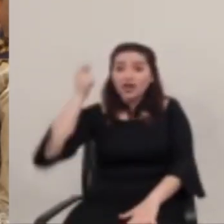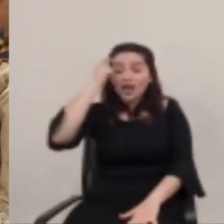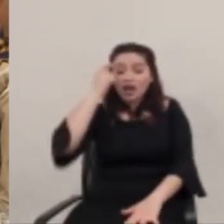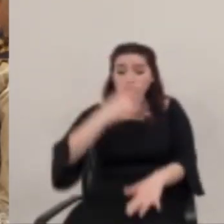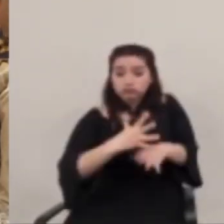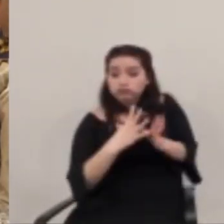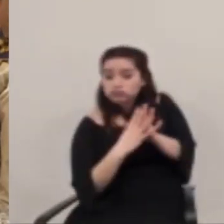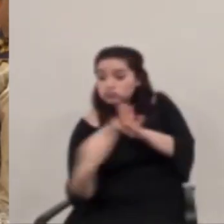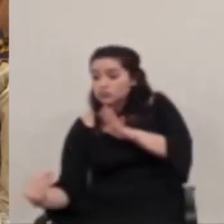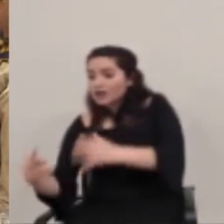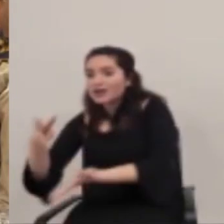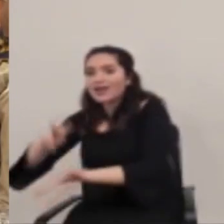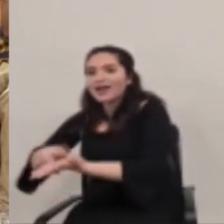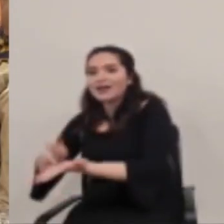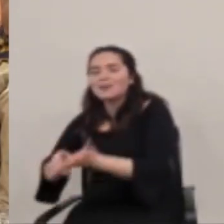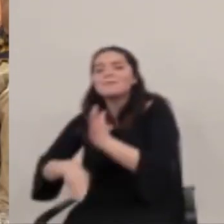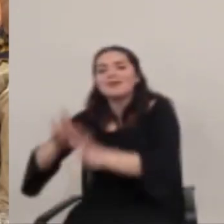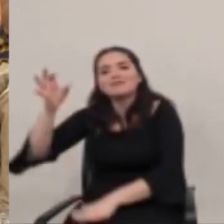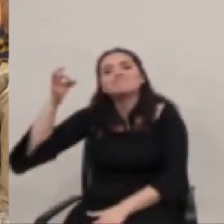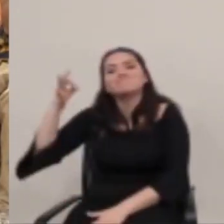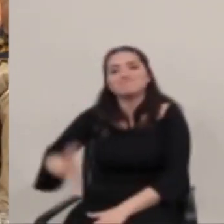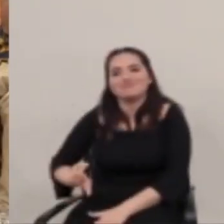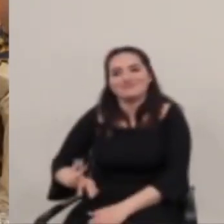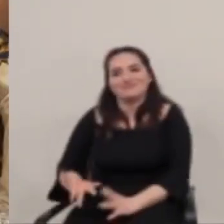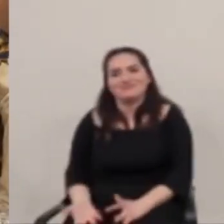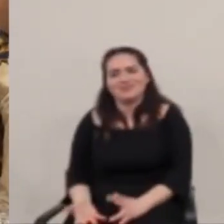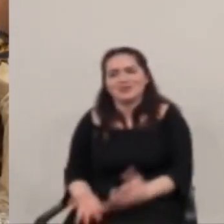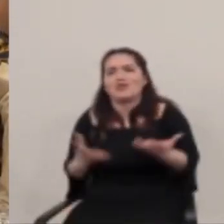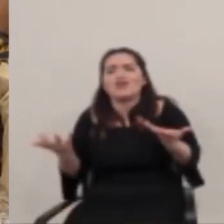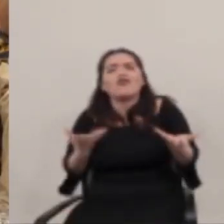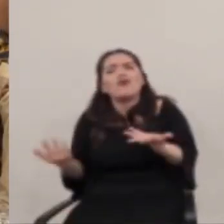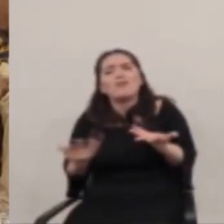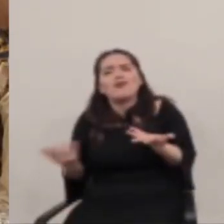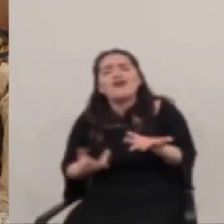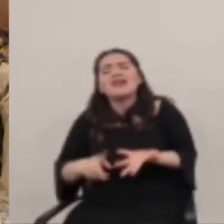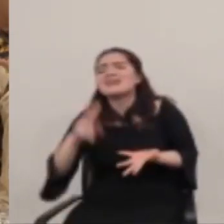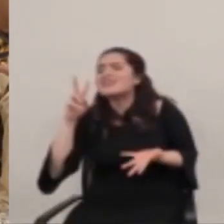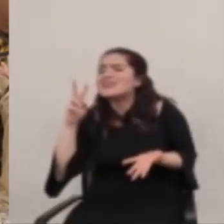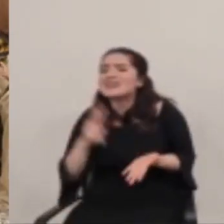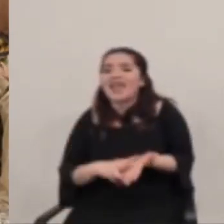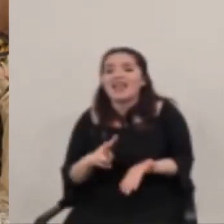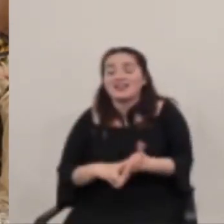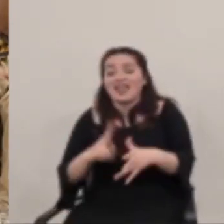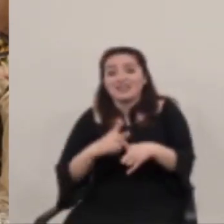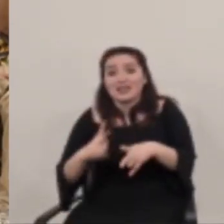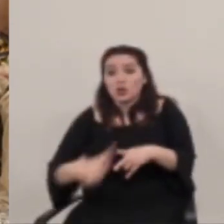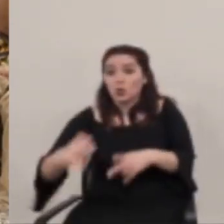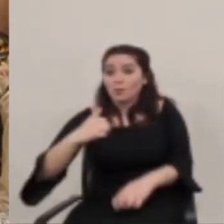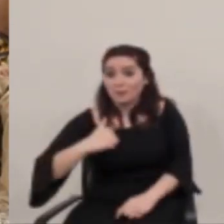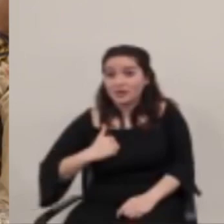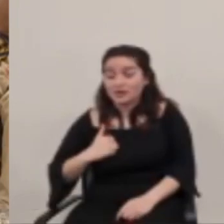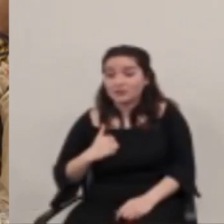es mucho más efectivo. Ahora, ¿cómo poder realmente poder hacer esto?